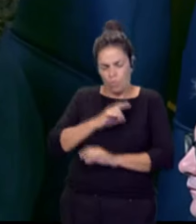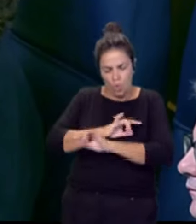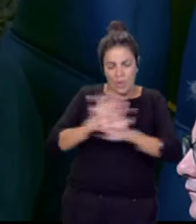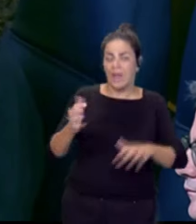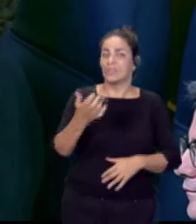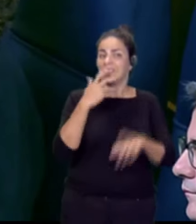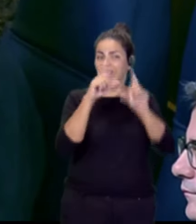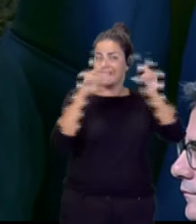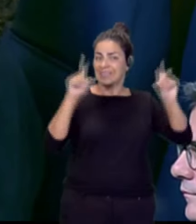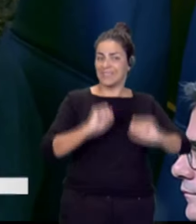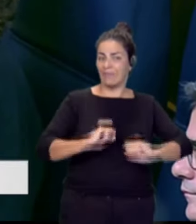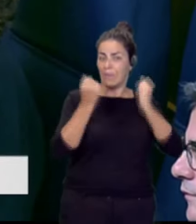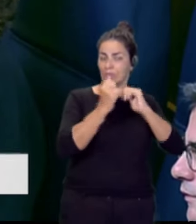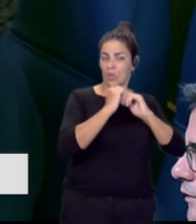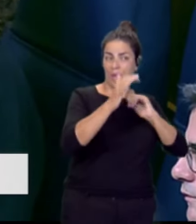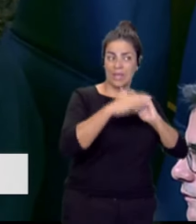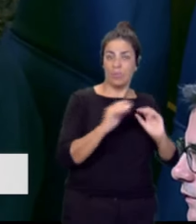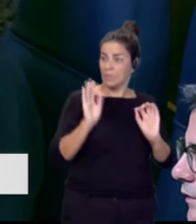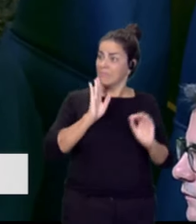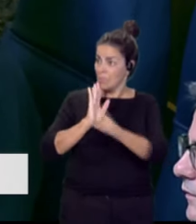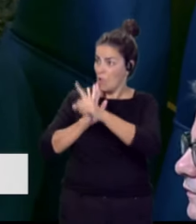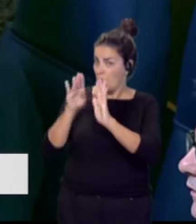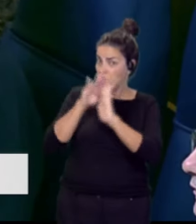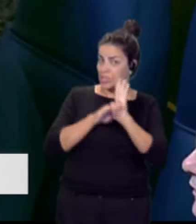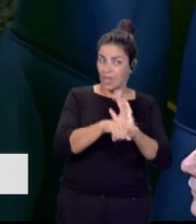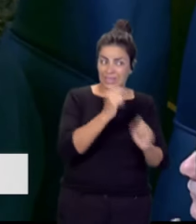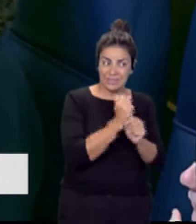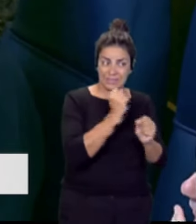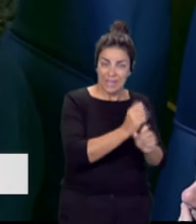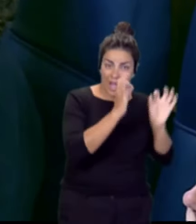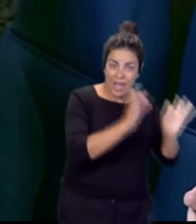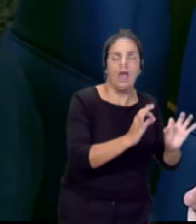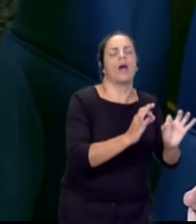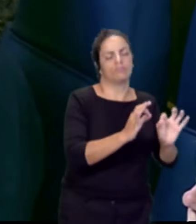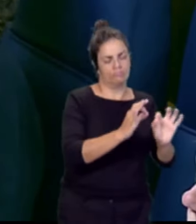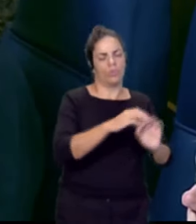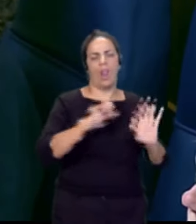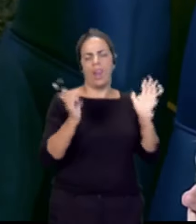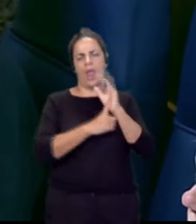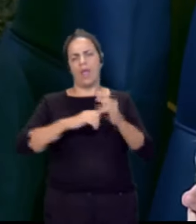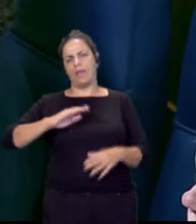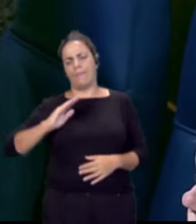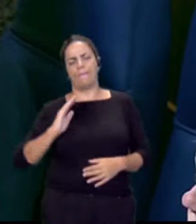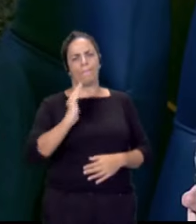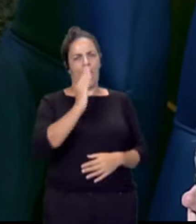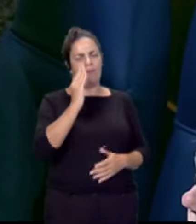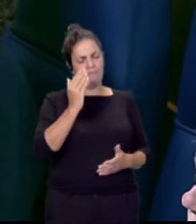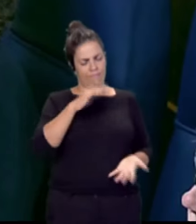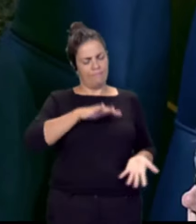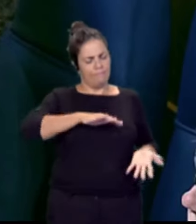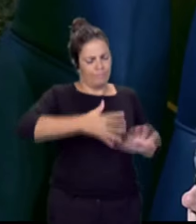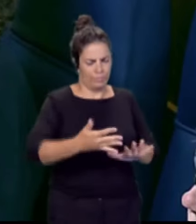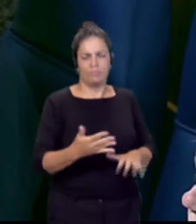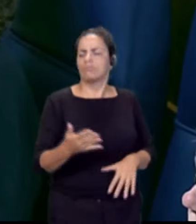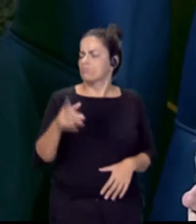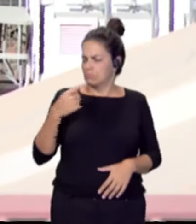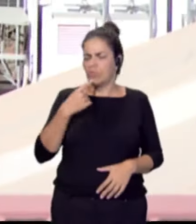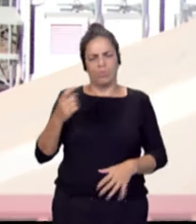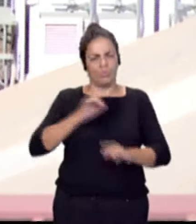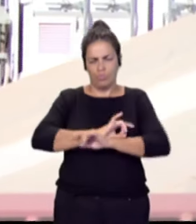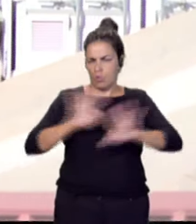se están trabajando en esas condiciones, el peso de la ley va a caer como siempre con contundencia. No tenga ninguna